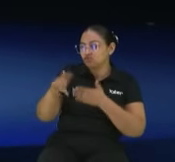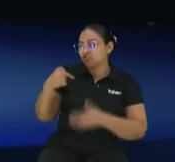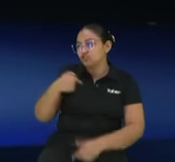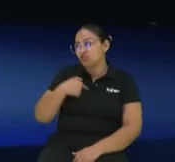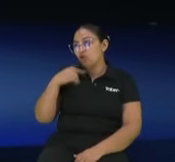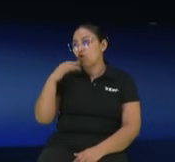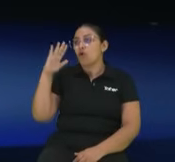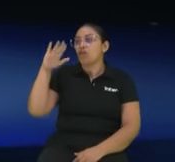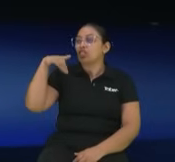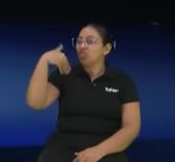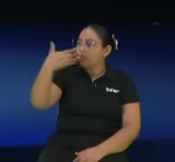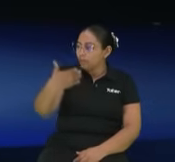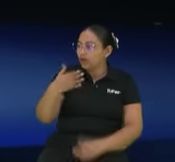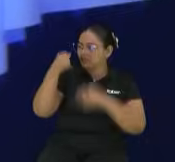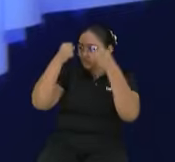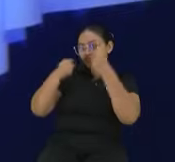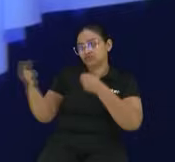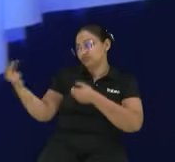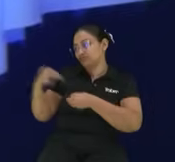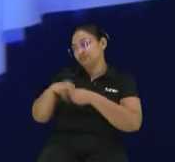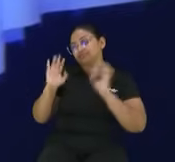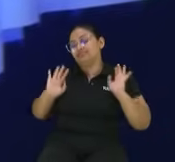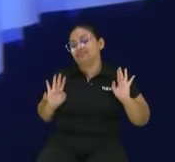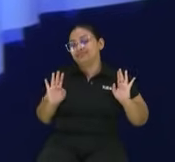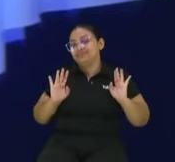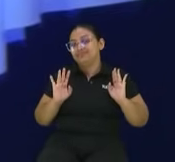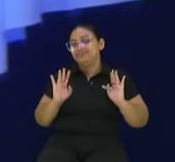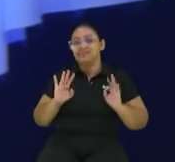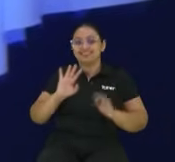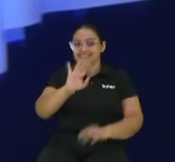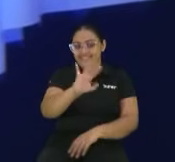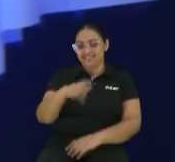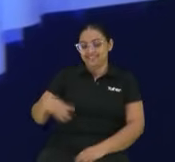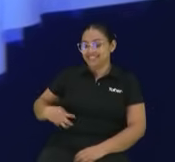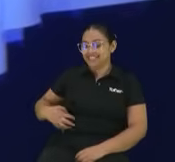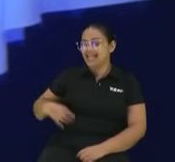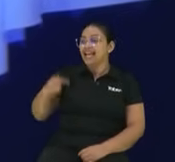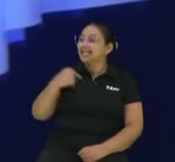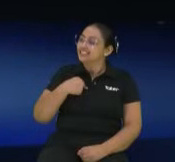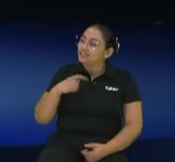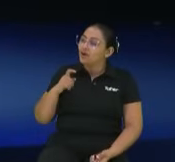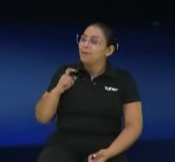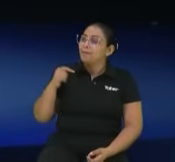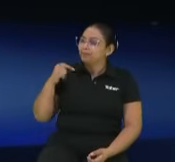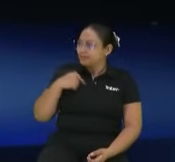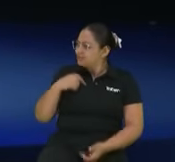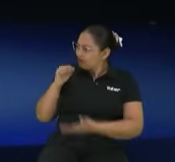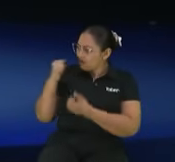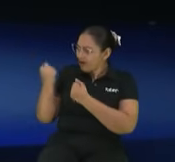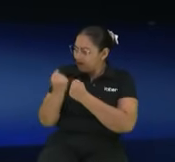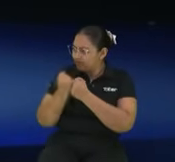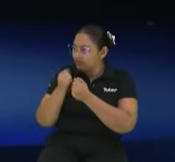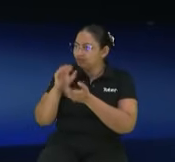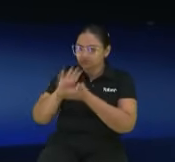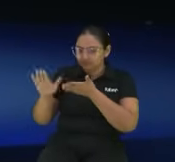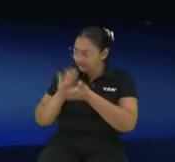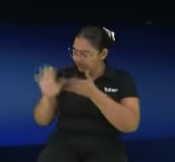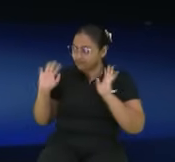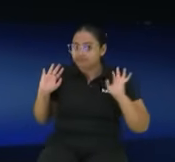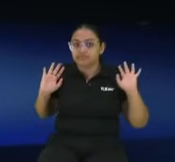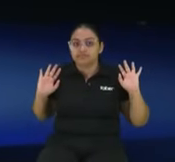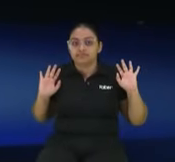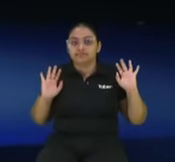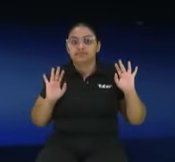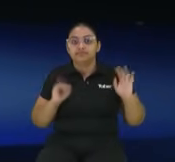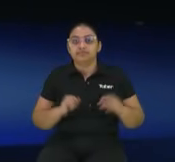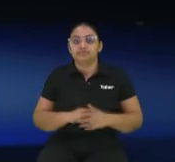no ve que no decía así si te trabajas que decía yo pago hombre yo iba ya eh No sé cómo decir esta palabra